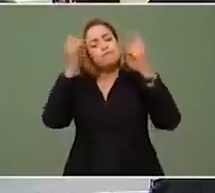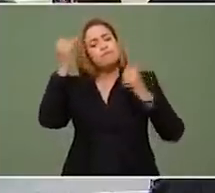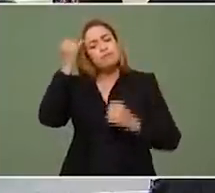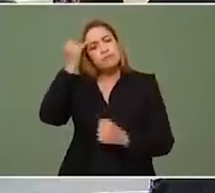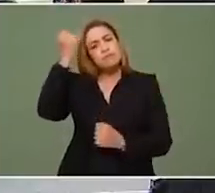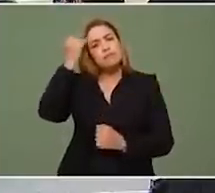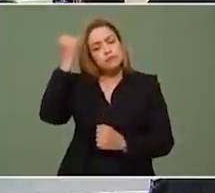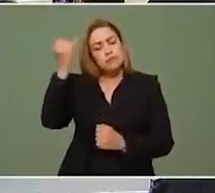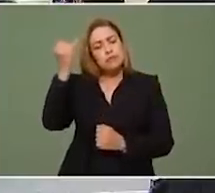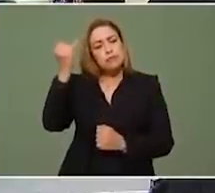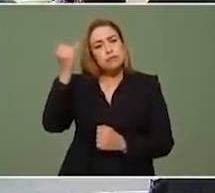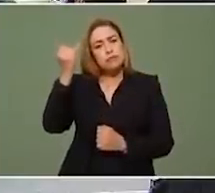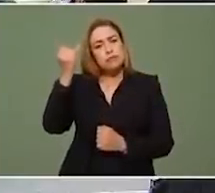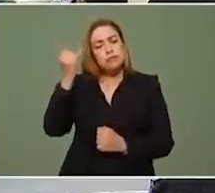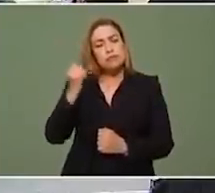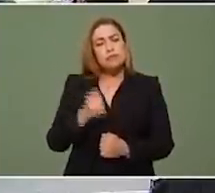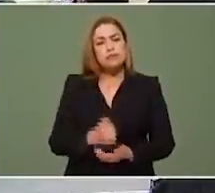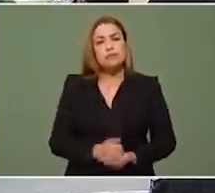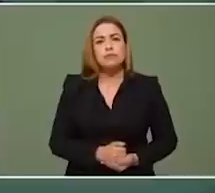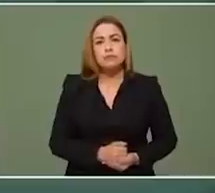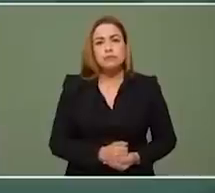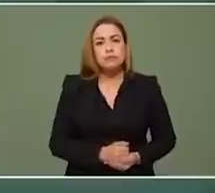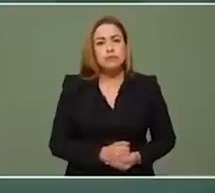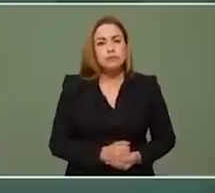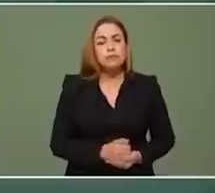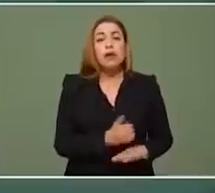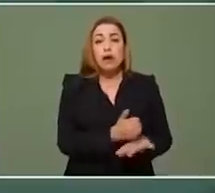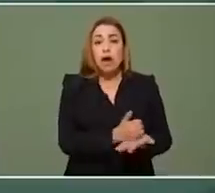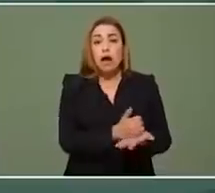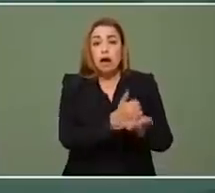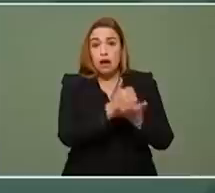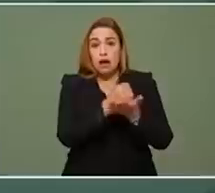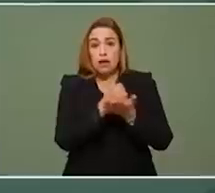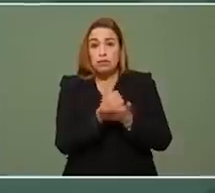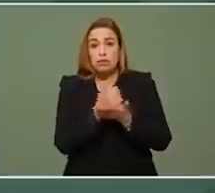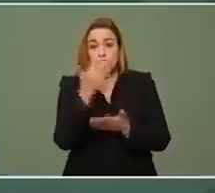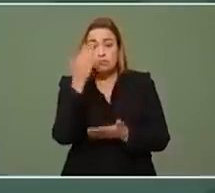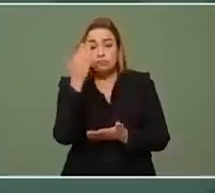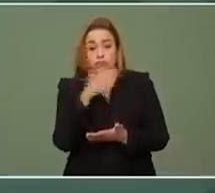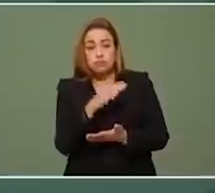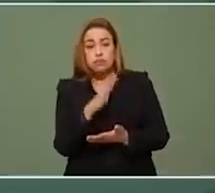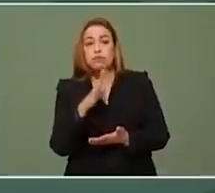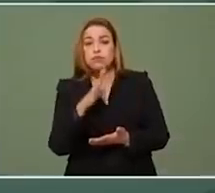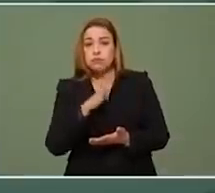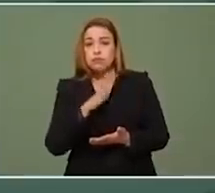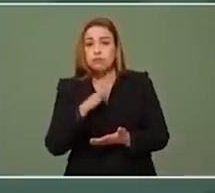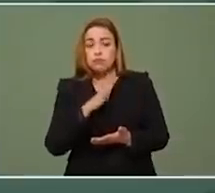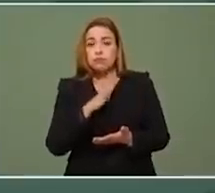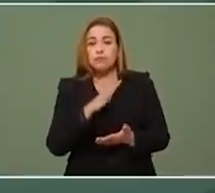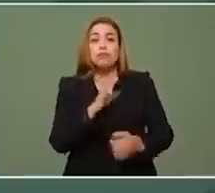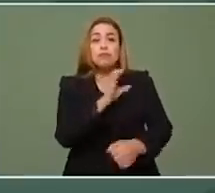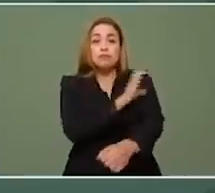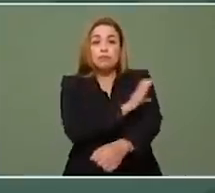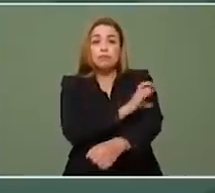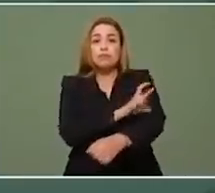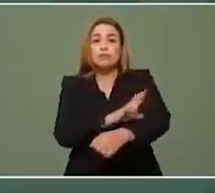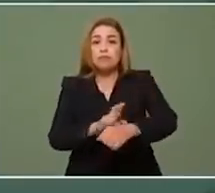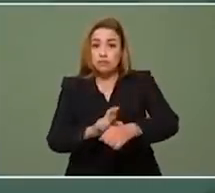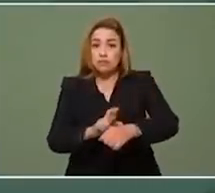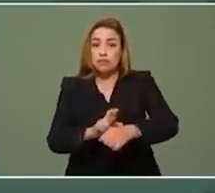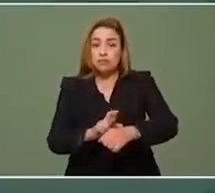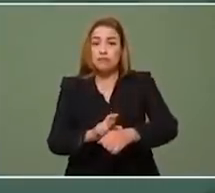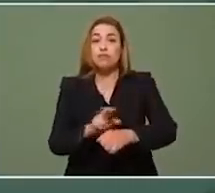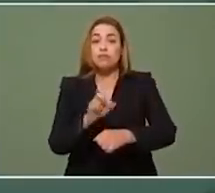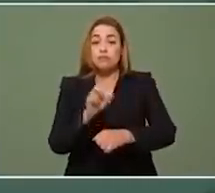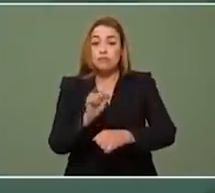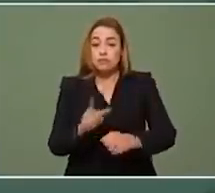ayuda mucho el que exista coordinación que